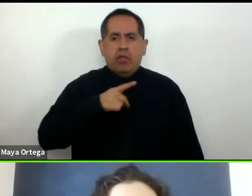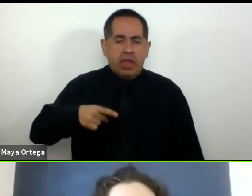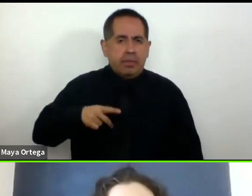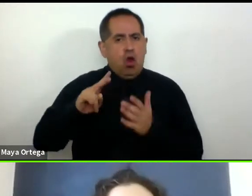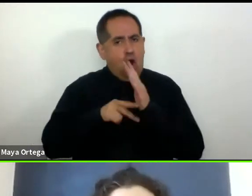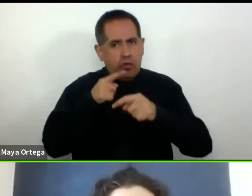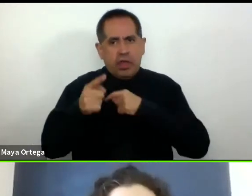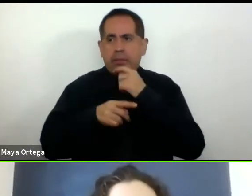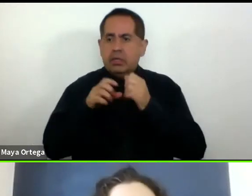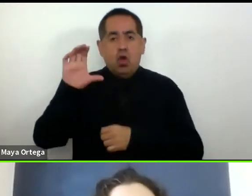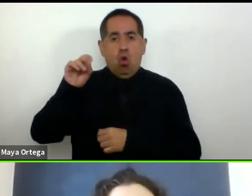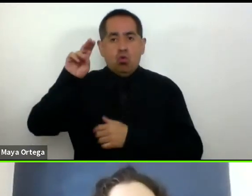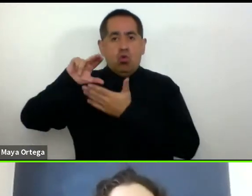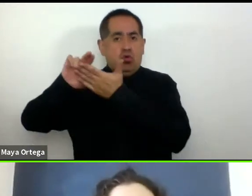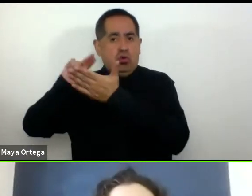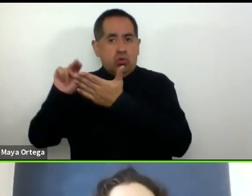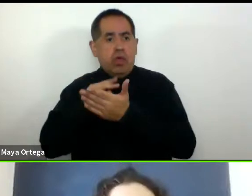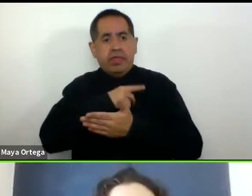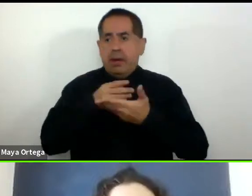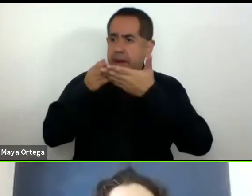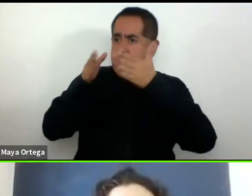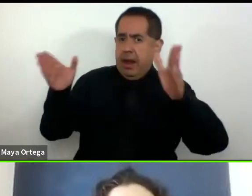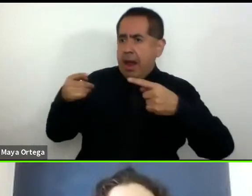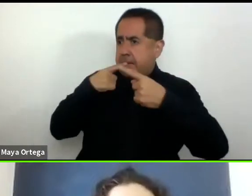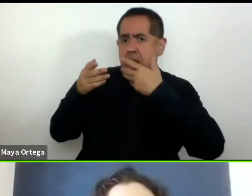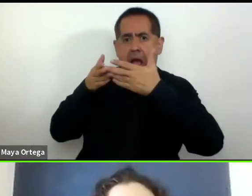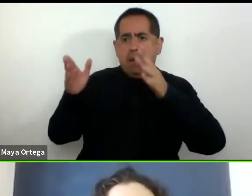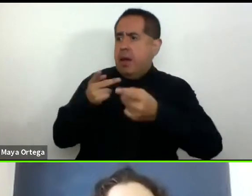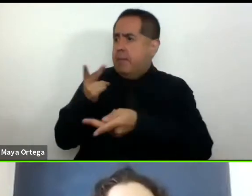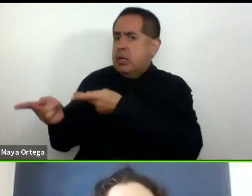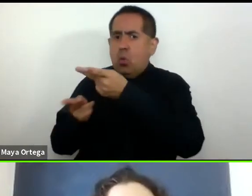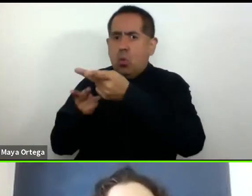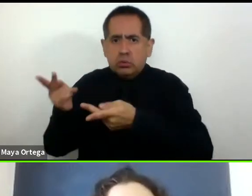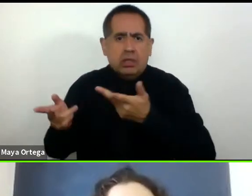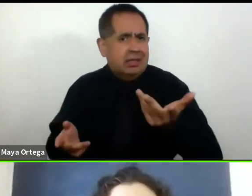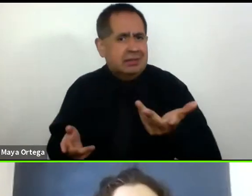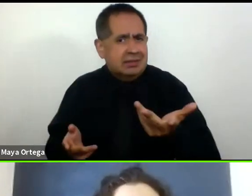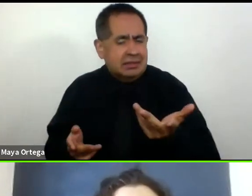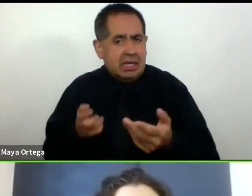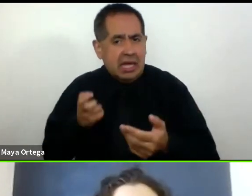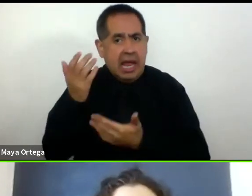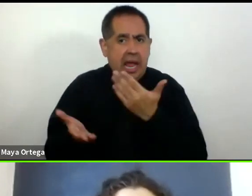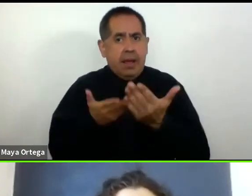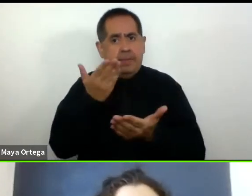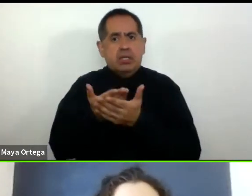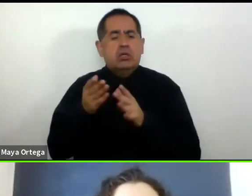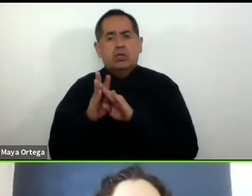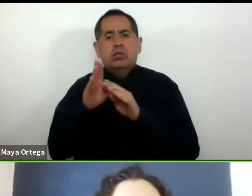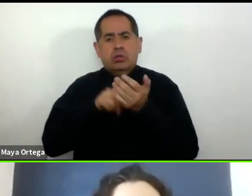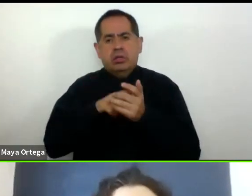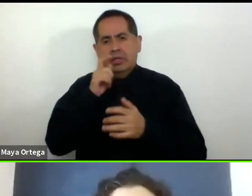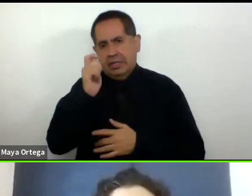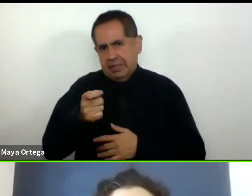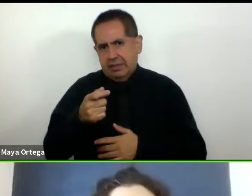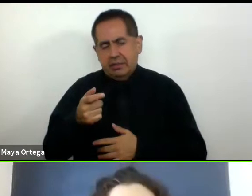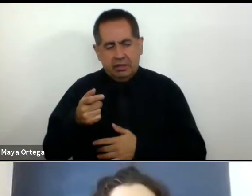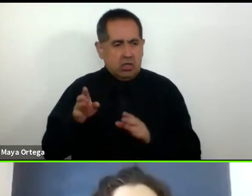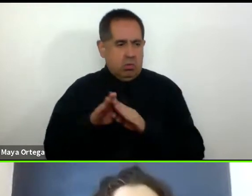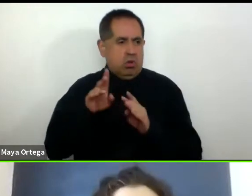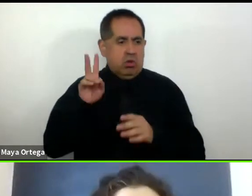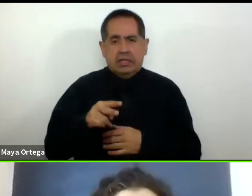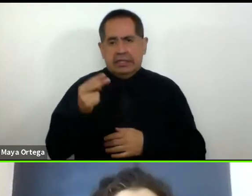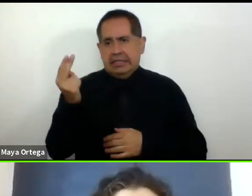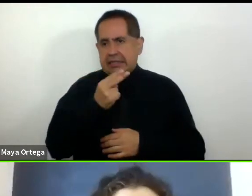derivada de la Convención en llevar a cabo un proceso de consulta. Entonces, la petición es: estamos de acuerdo en la necesidad